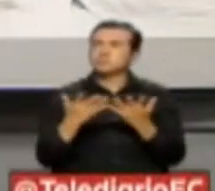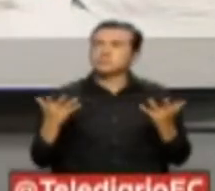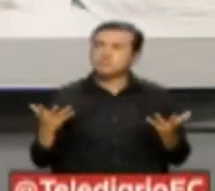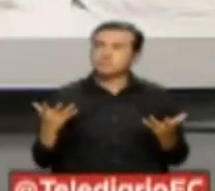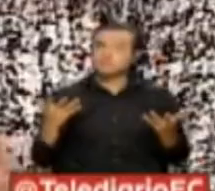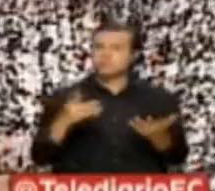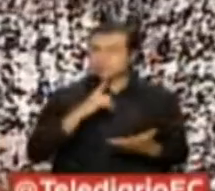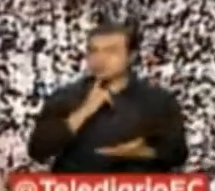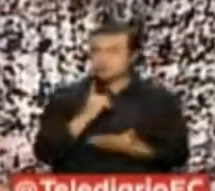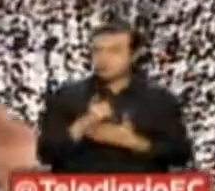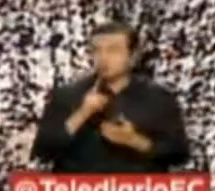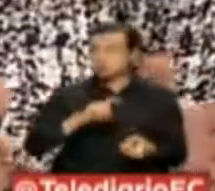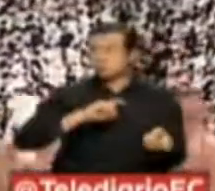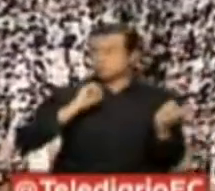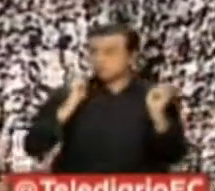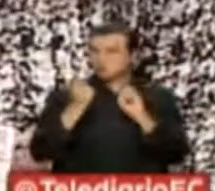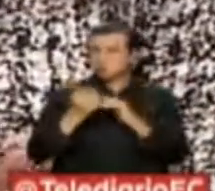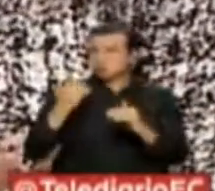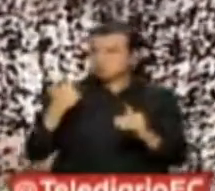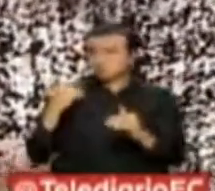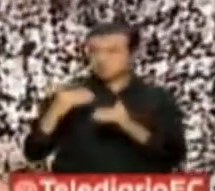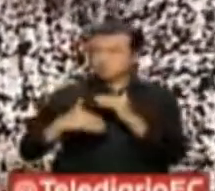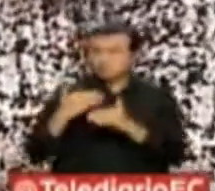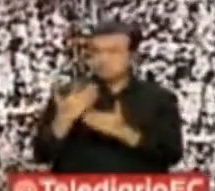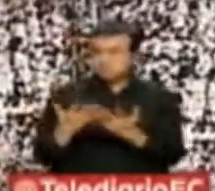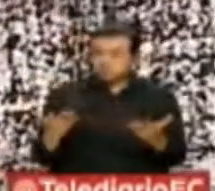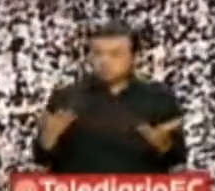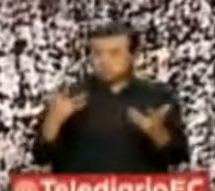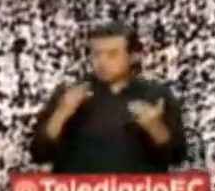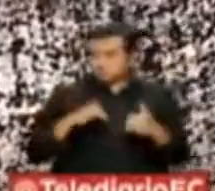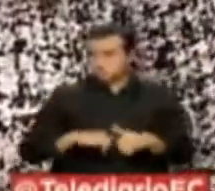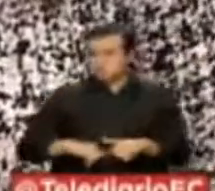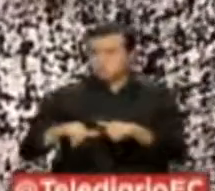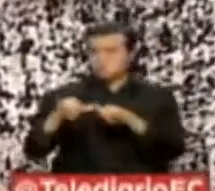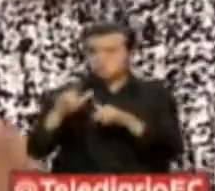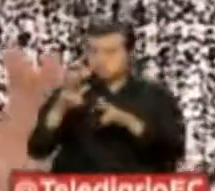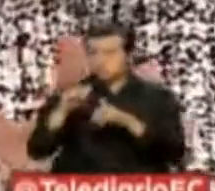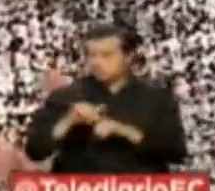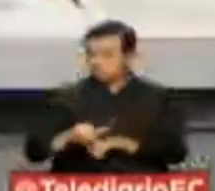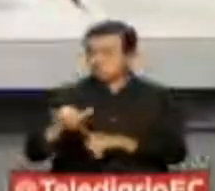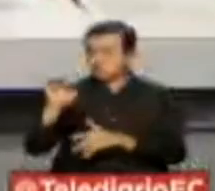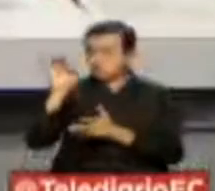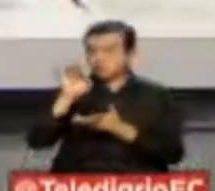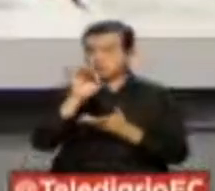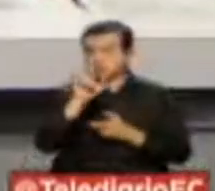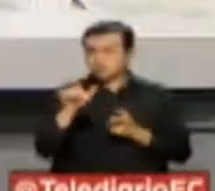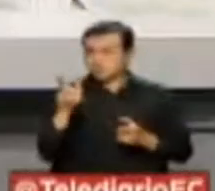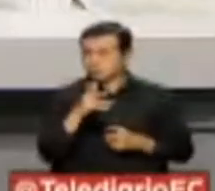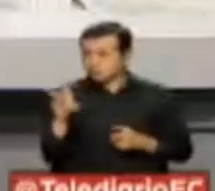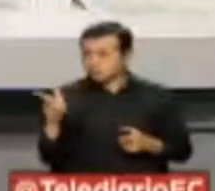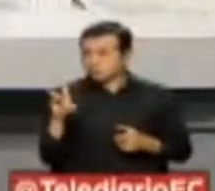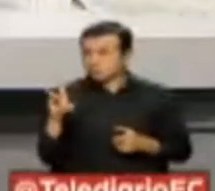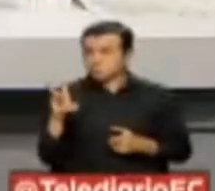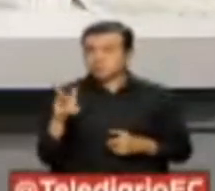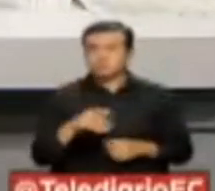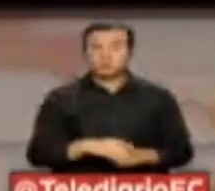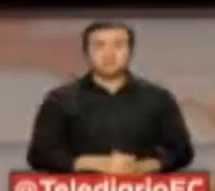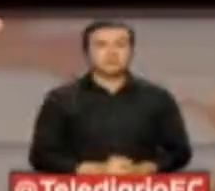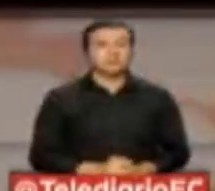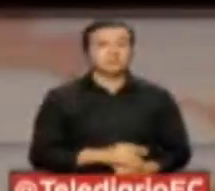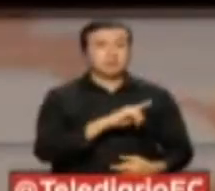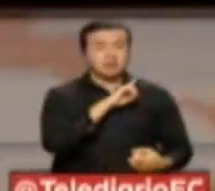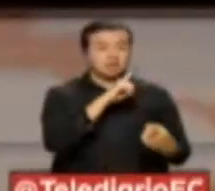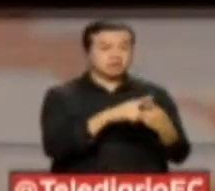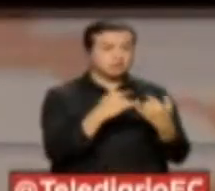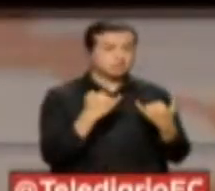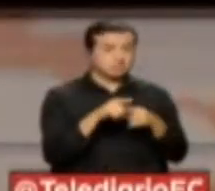estamos realmente cambiando el anterior proceso y nos mantenemos en el mismo con la designación de bueno nosotros digo no ha sido bueno todavía no